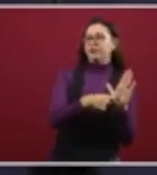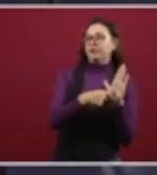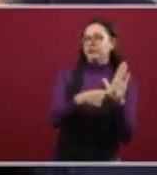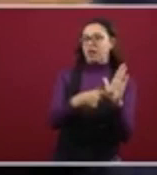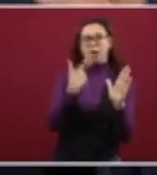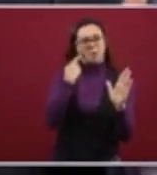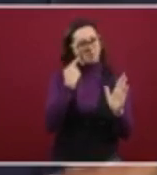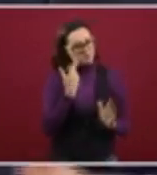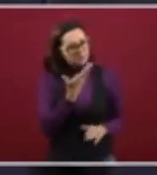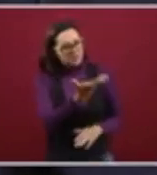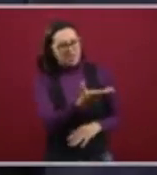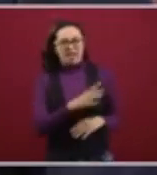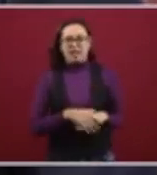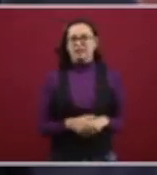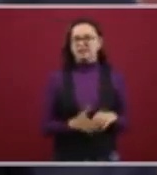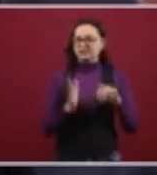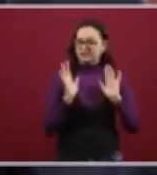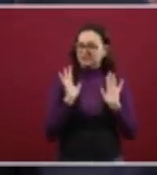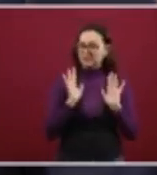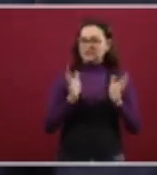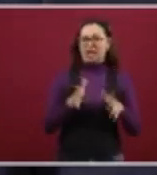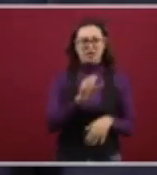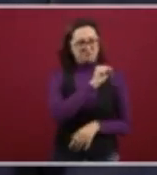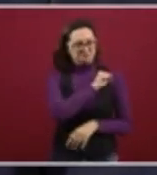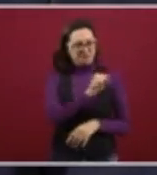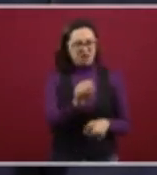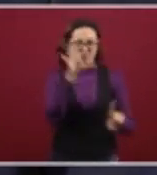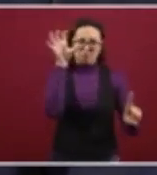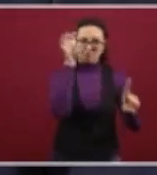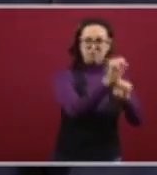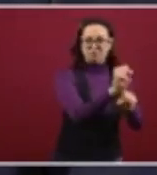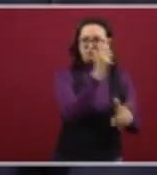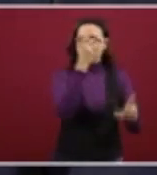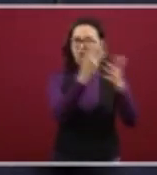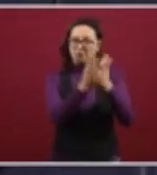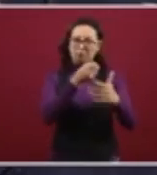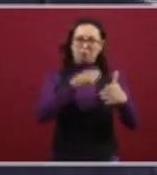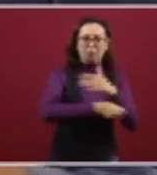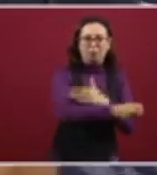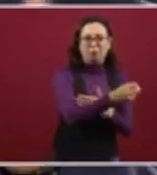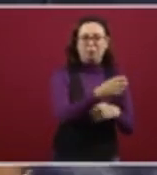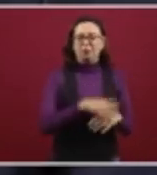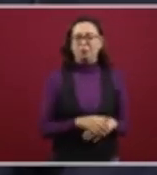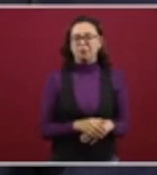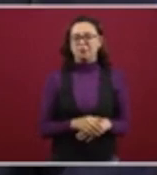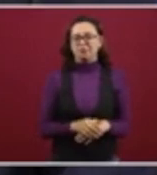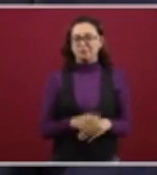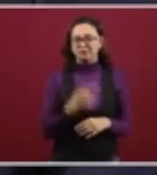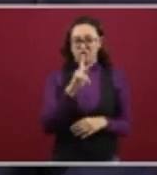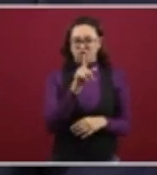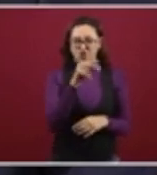que detenían a delincuentes, o sea, montajes, pues.